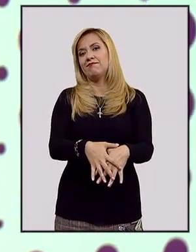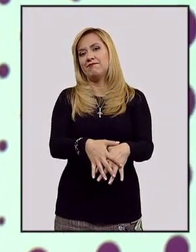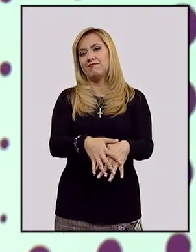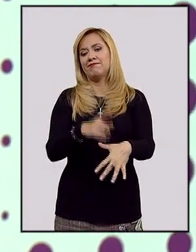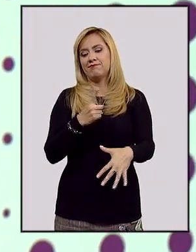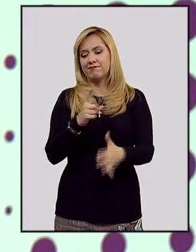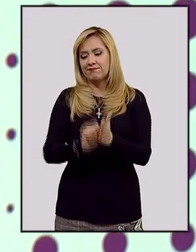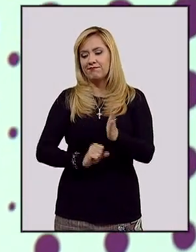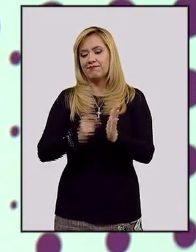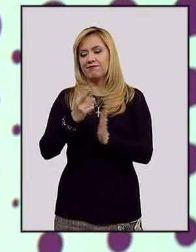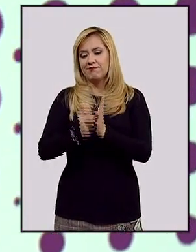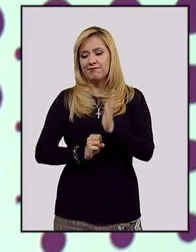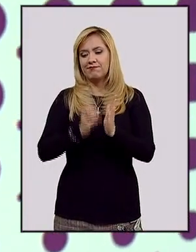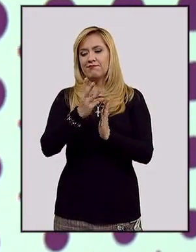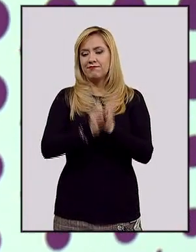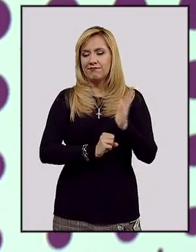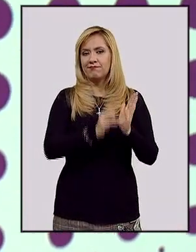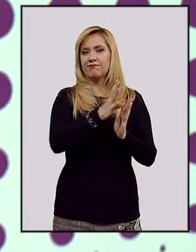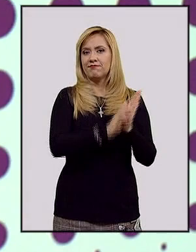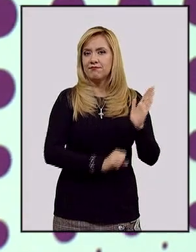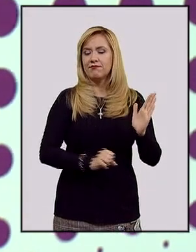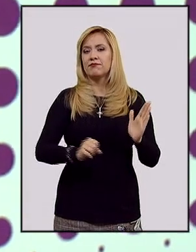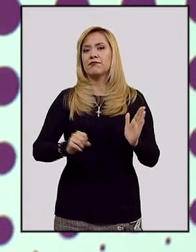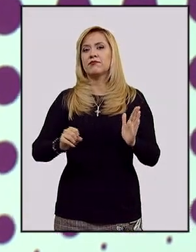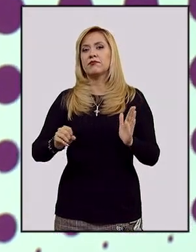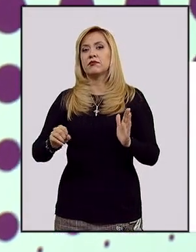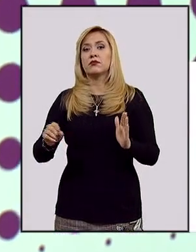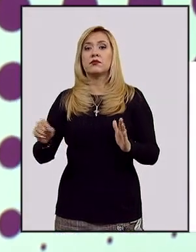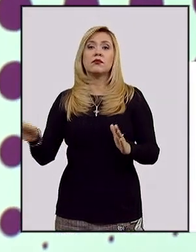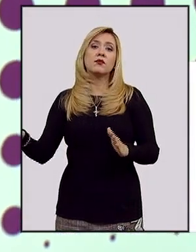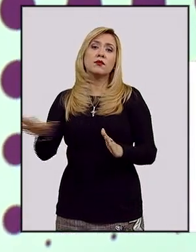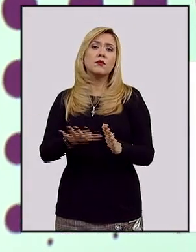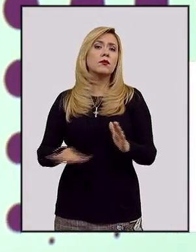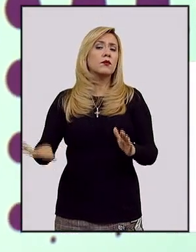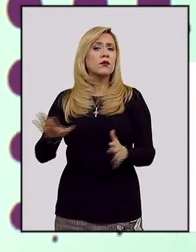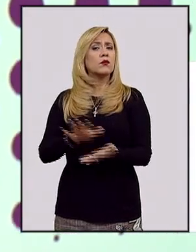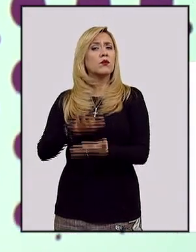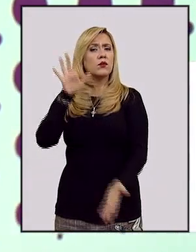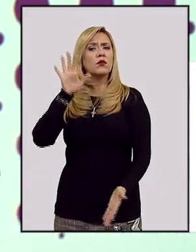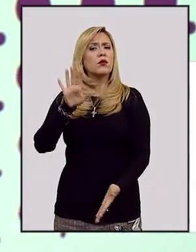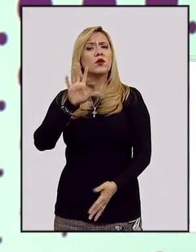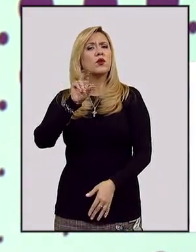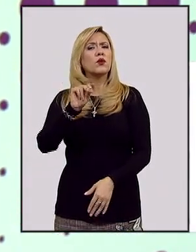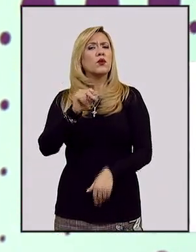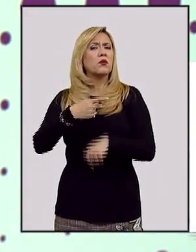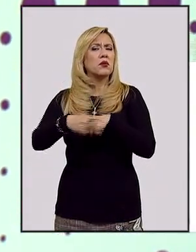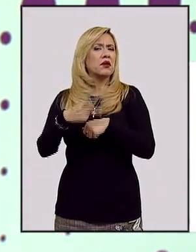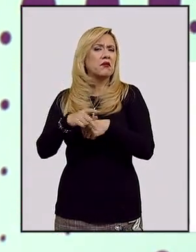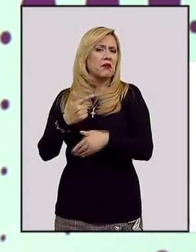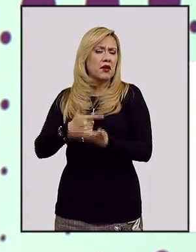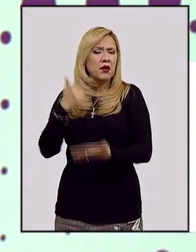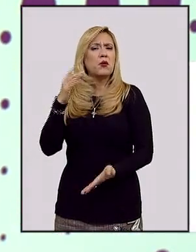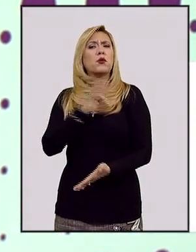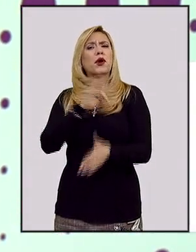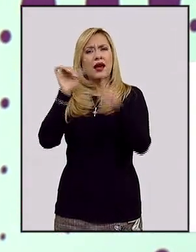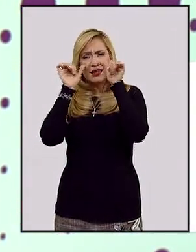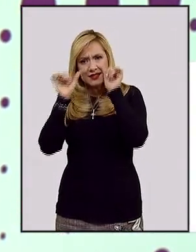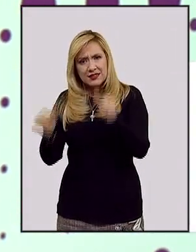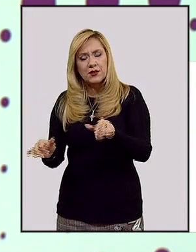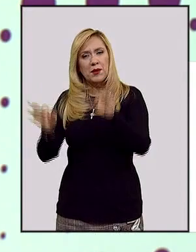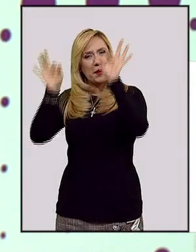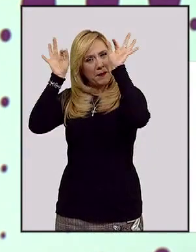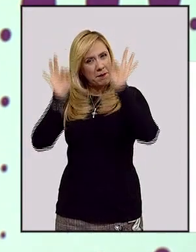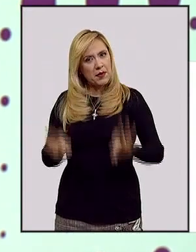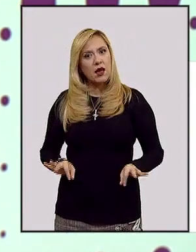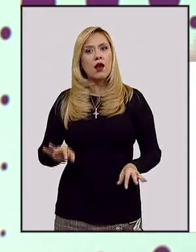atención de los embarazos, de los partos, que la mayoría son de bajo riesgo y que se pueden atender ahí, fortalecidas y atendidas